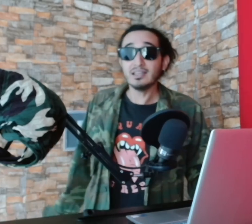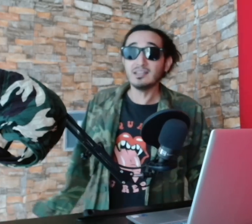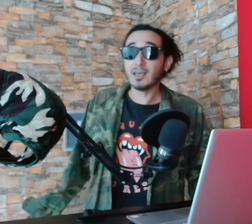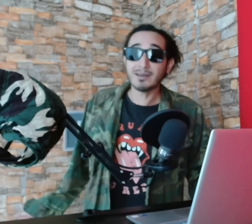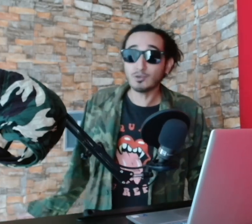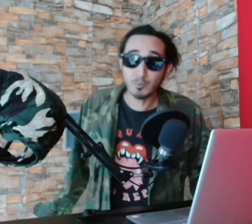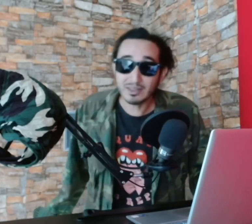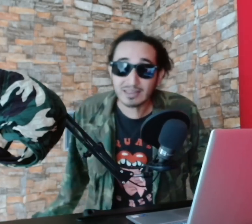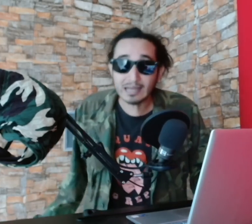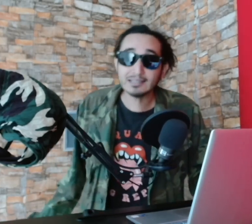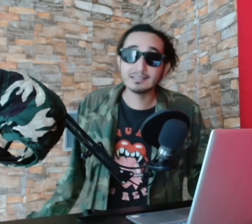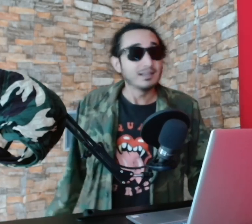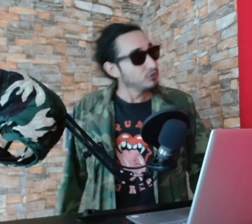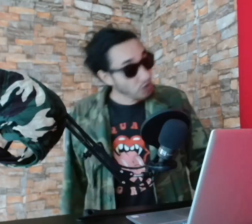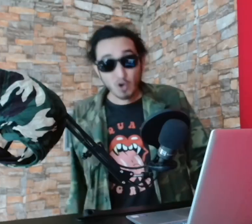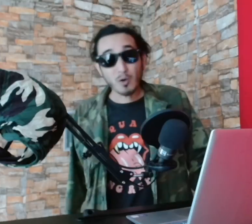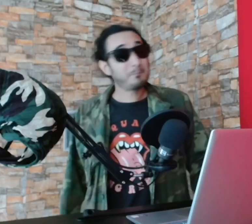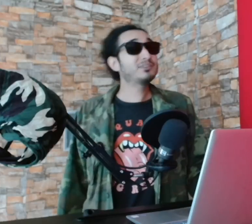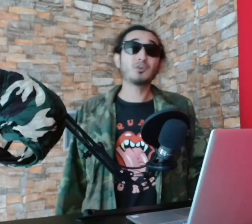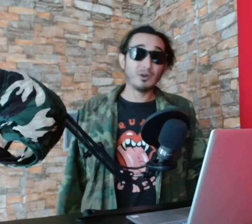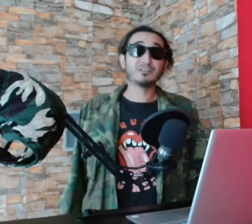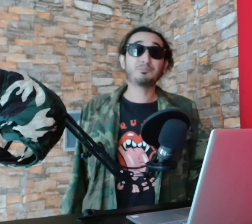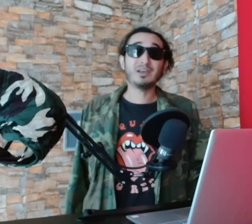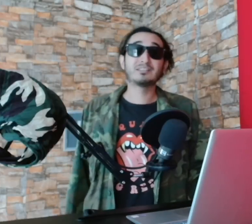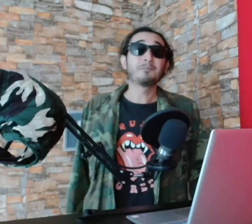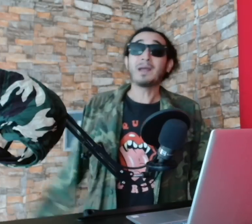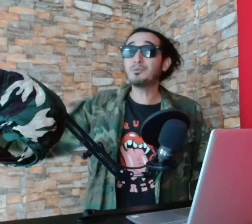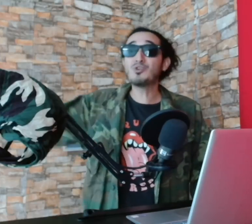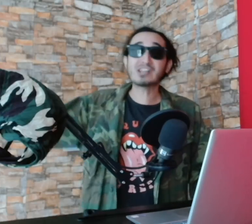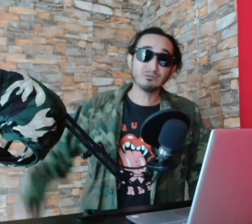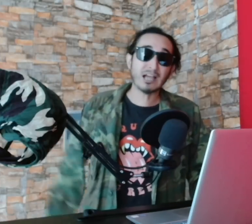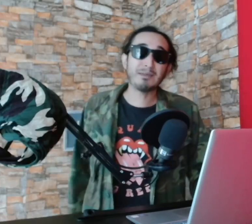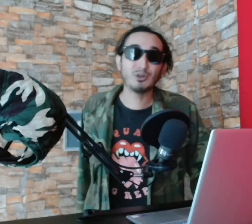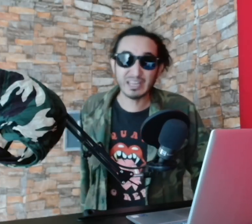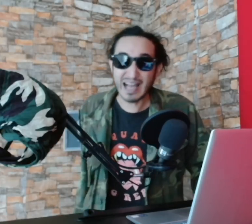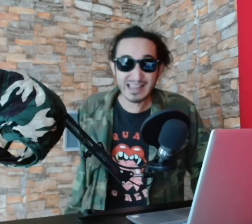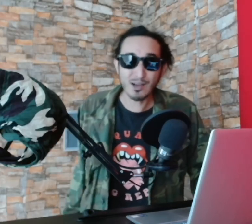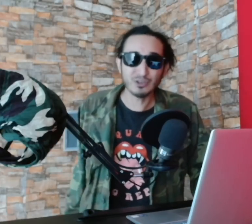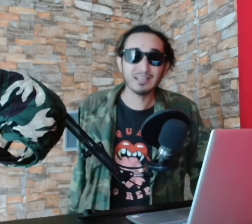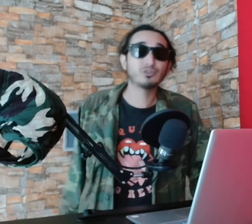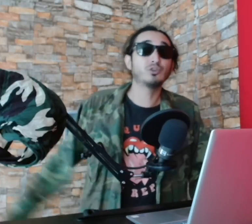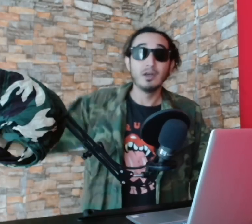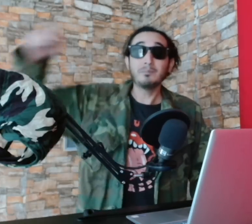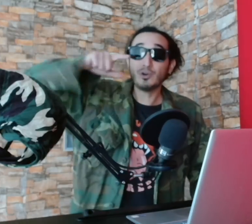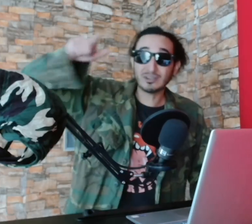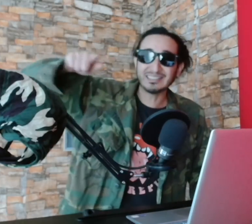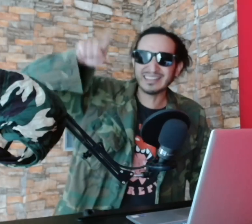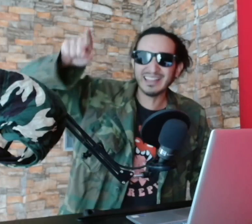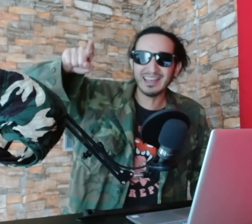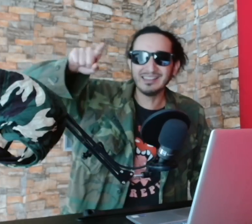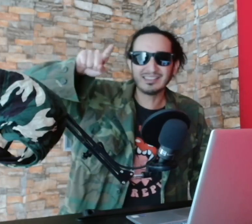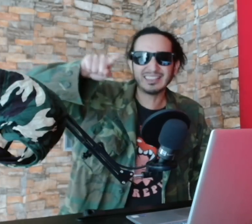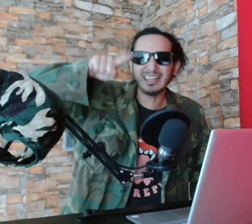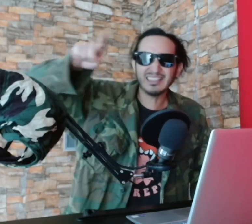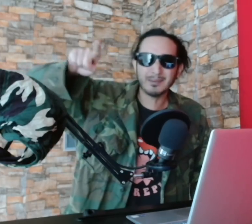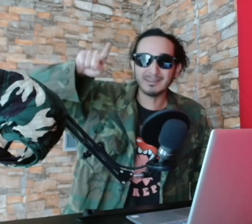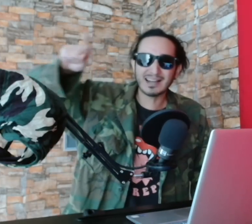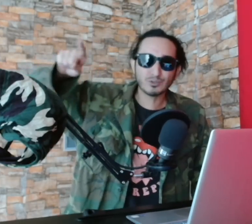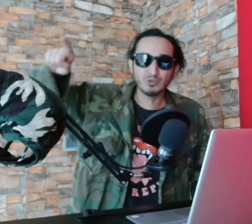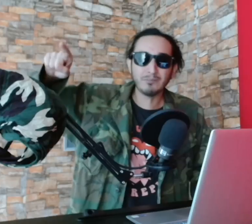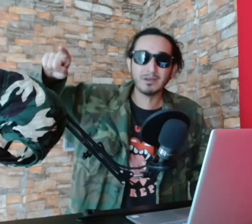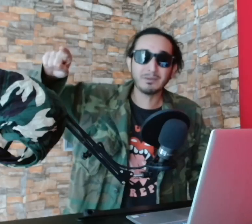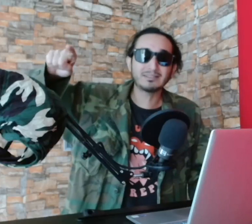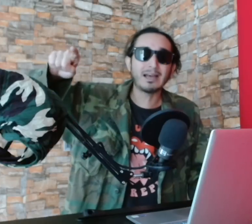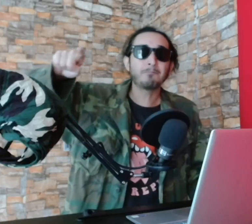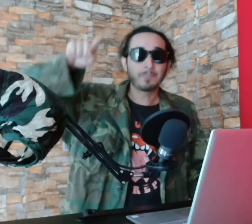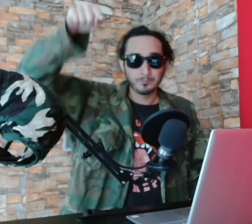tienes que ver documentales no con paso verlo después aburre a una bibliotecaria con eso mejor entretente de